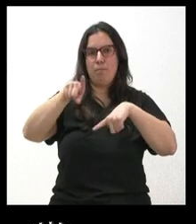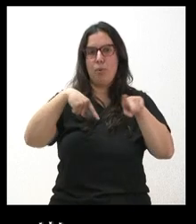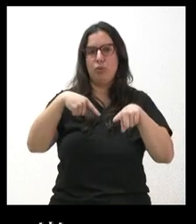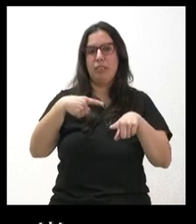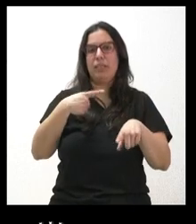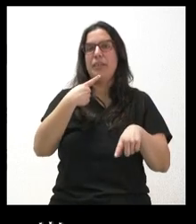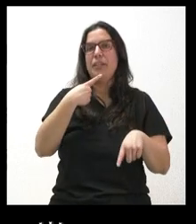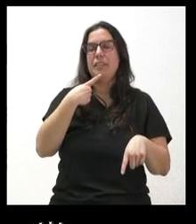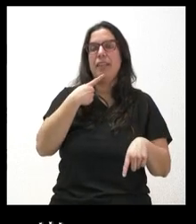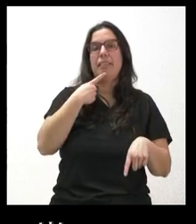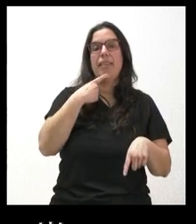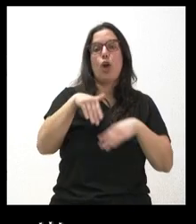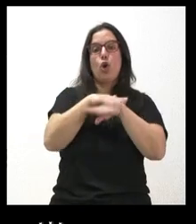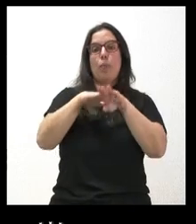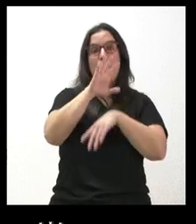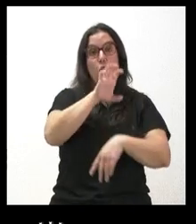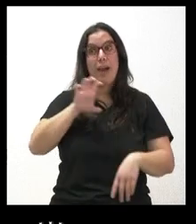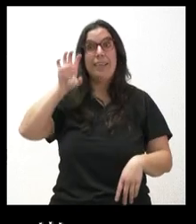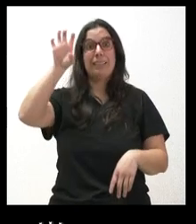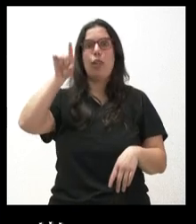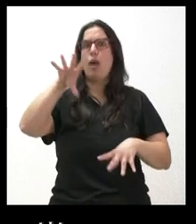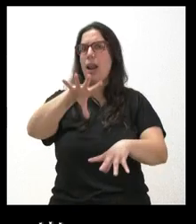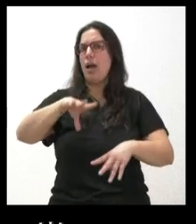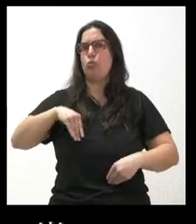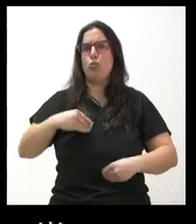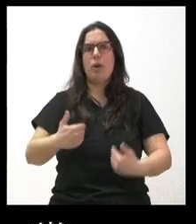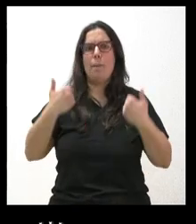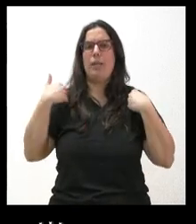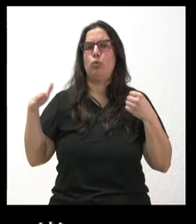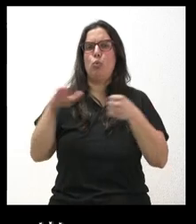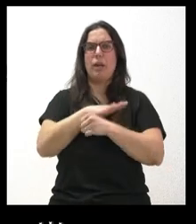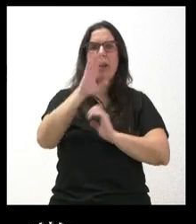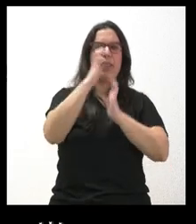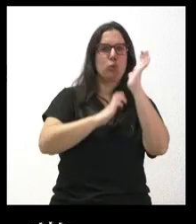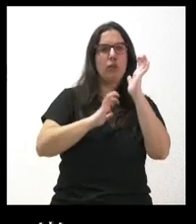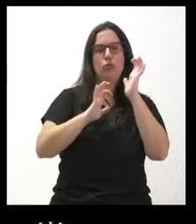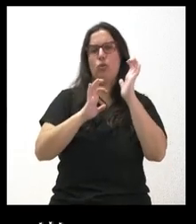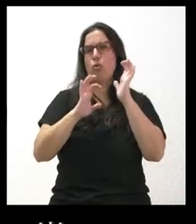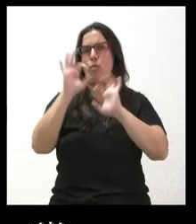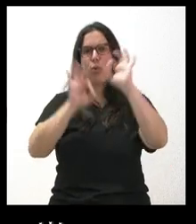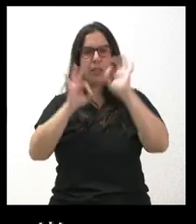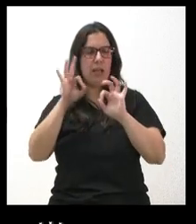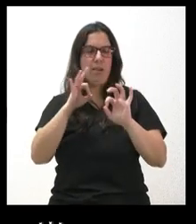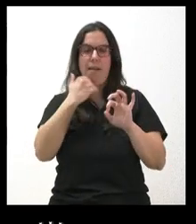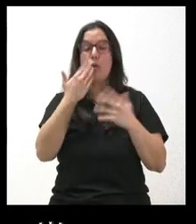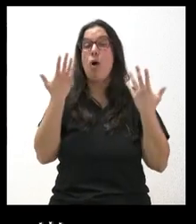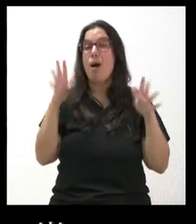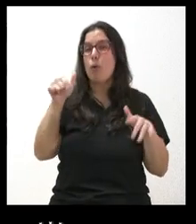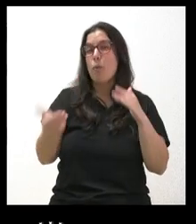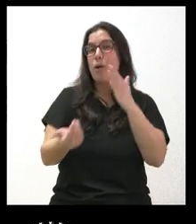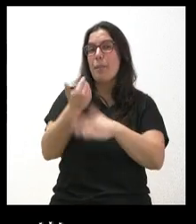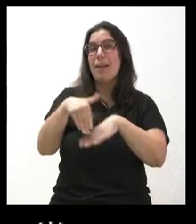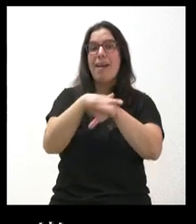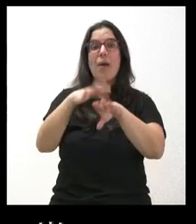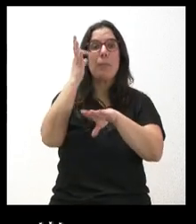totalidad del coste sobre los descuentos y las bonificaciones del precio del transporte público aunque esta mañana la la ministra de